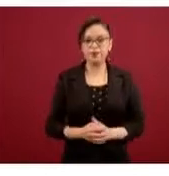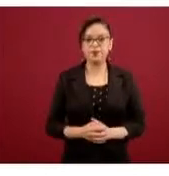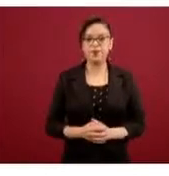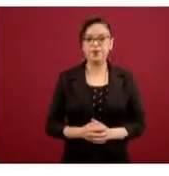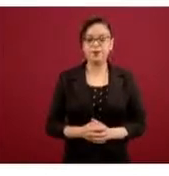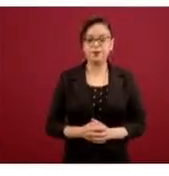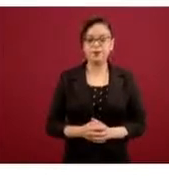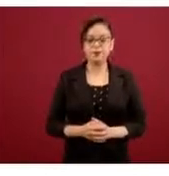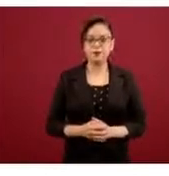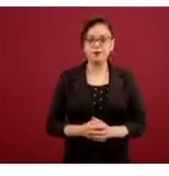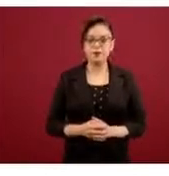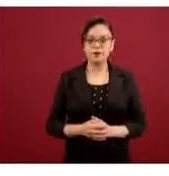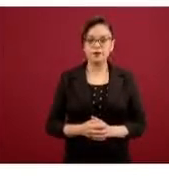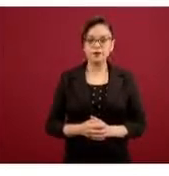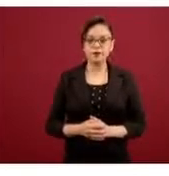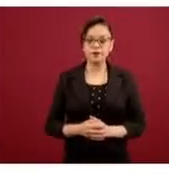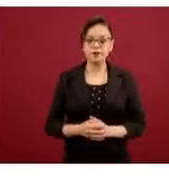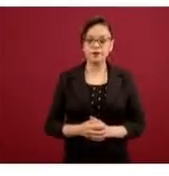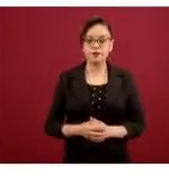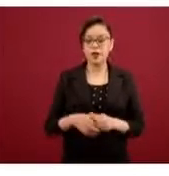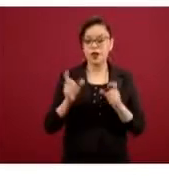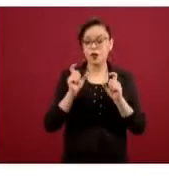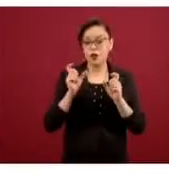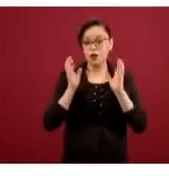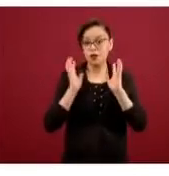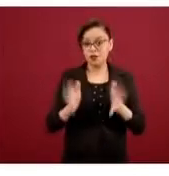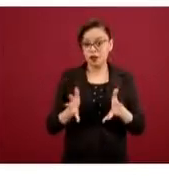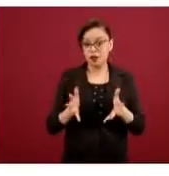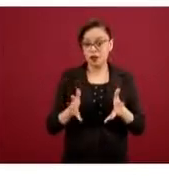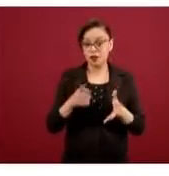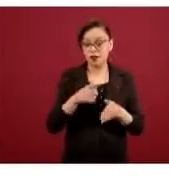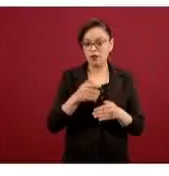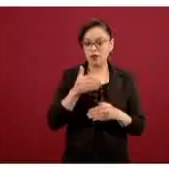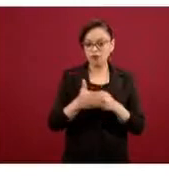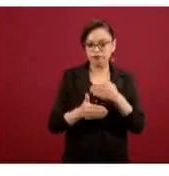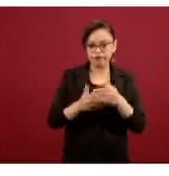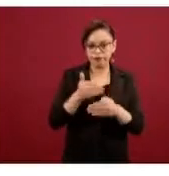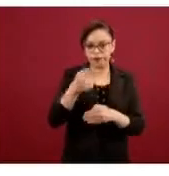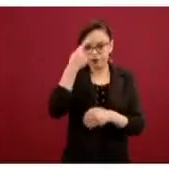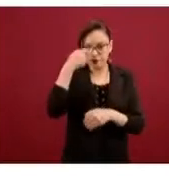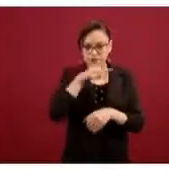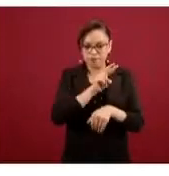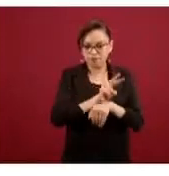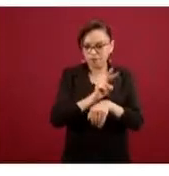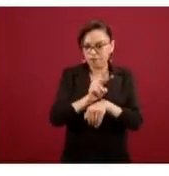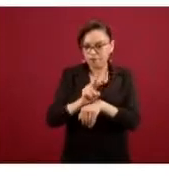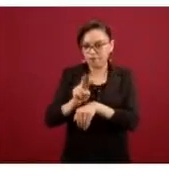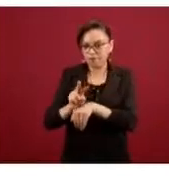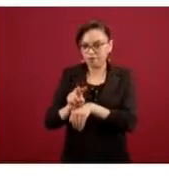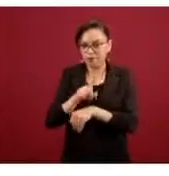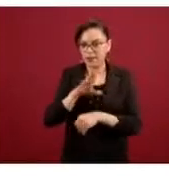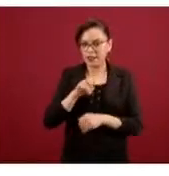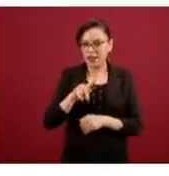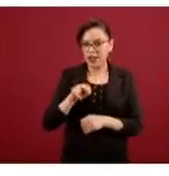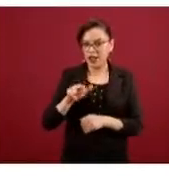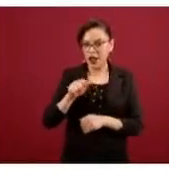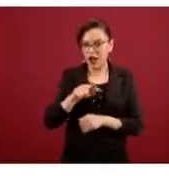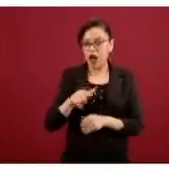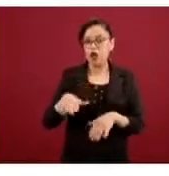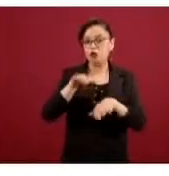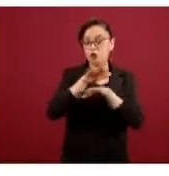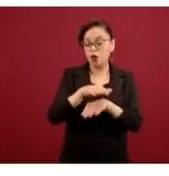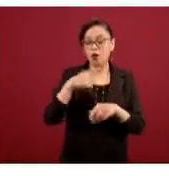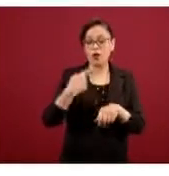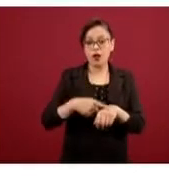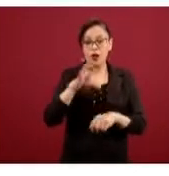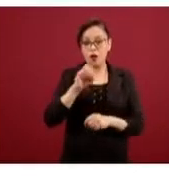Hemos estado diciendo desde que entró en funcionamiento el proceso de vigilancia Centinela para COVID, existente por muchos años